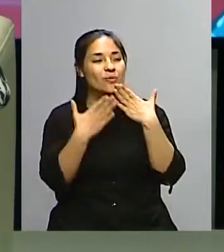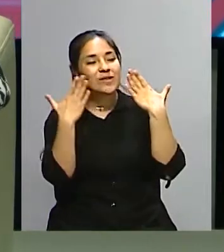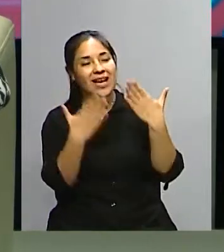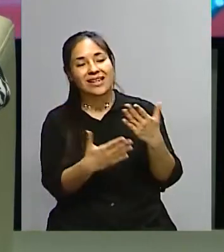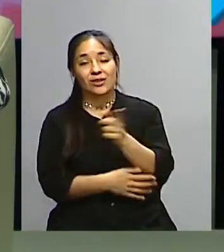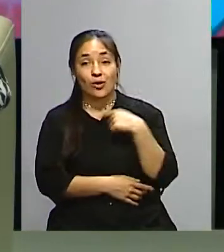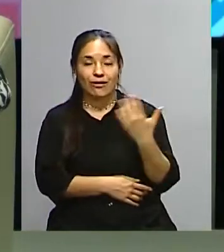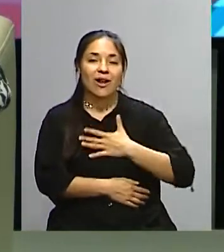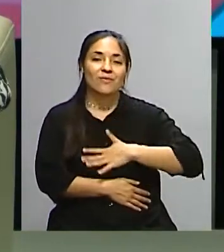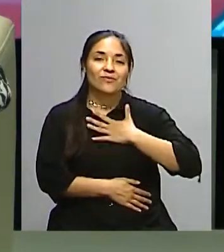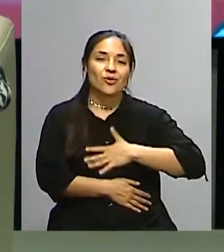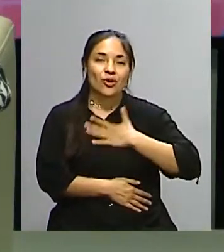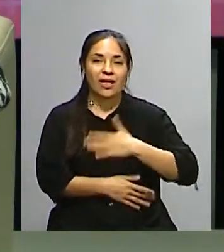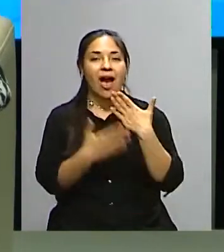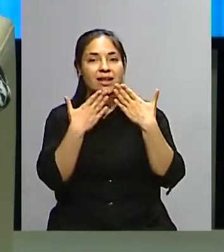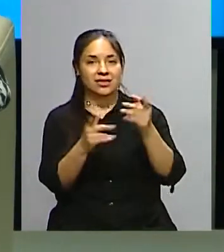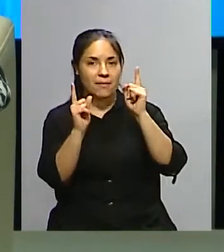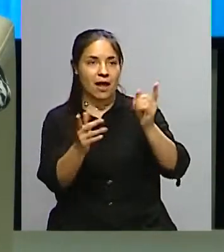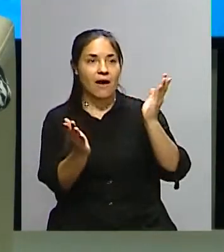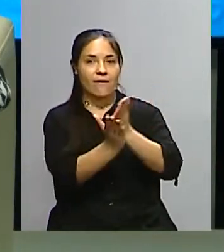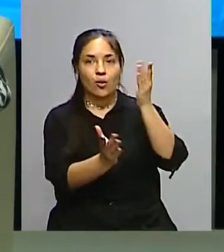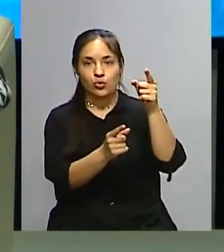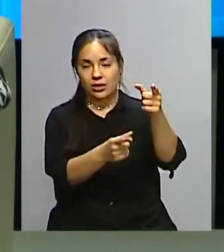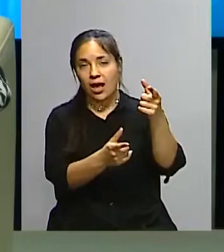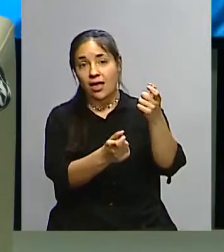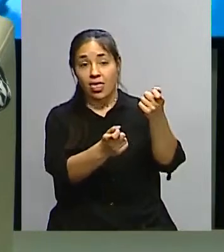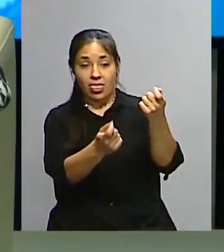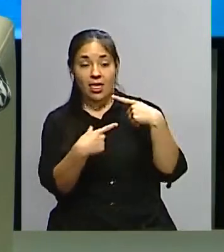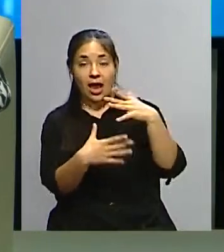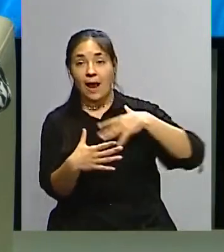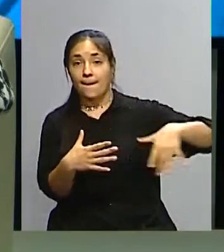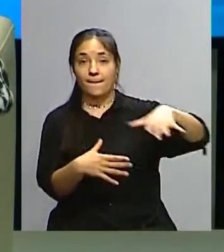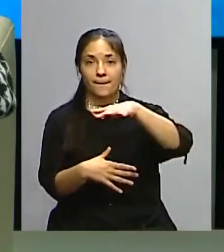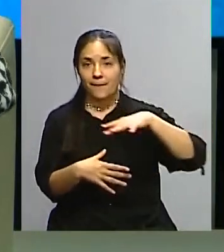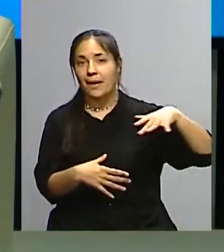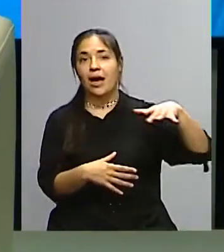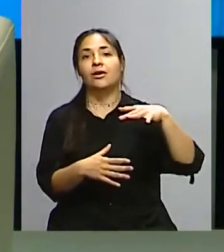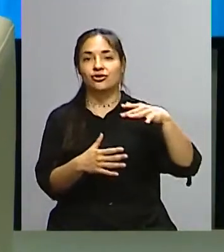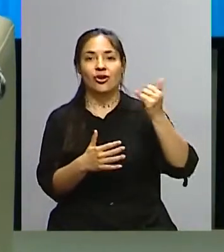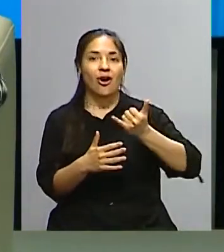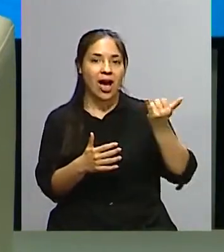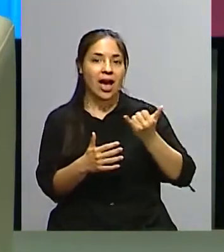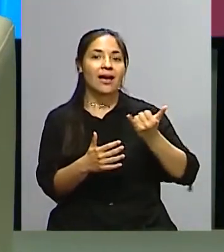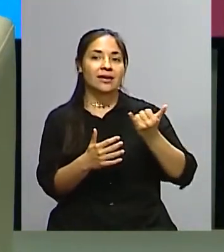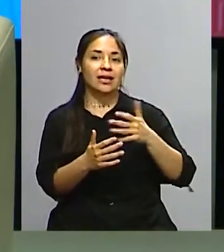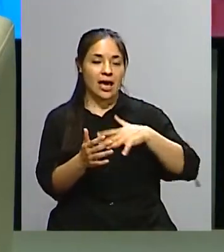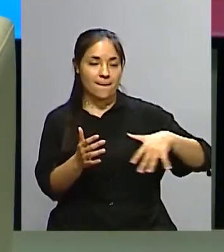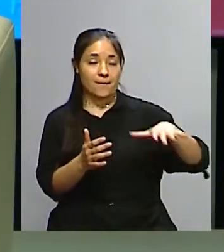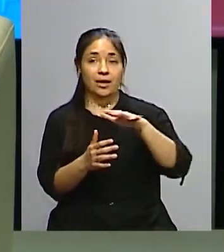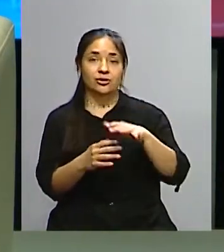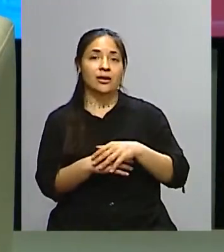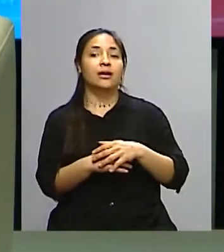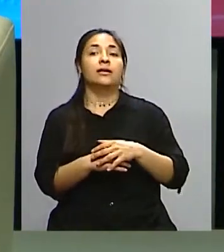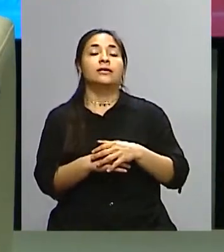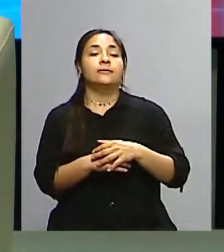verdad, que con la facultad por habernos brindado este espacio, hacernos lugar, digamos, en la facultad, en el ámbito